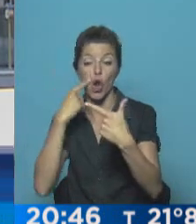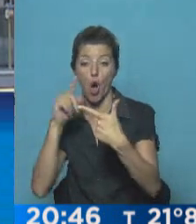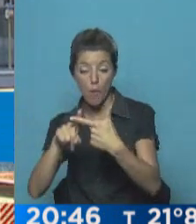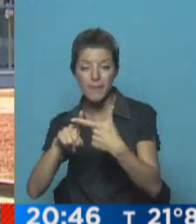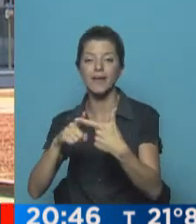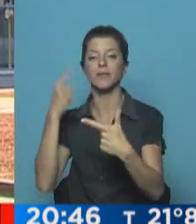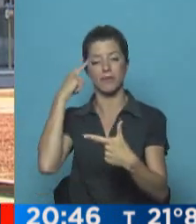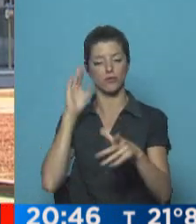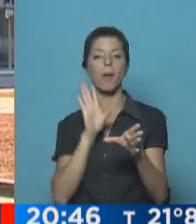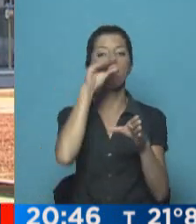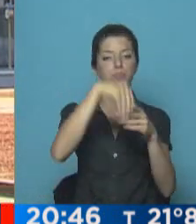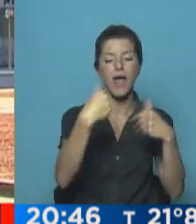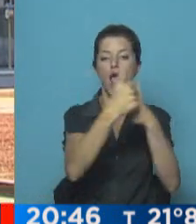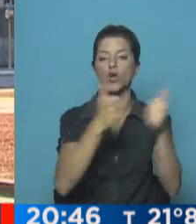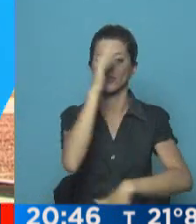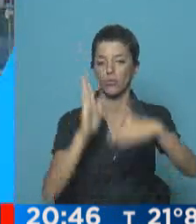propuestos para la Corte Suprema.